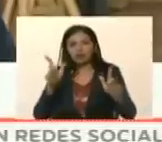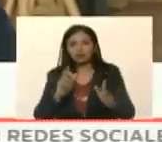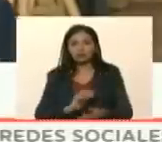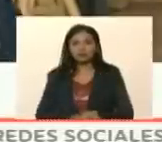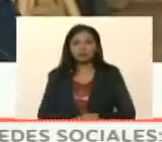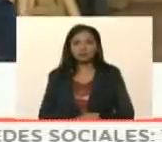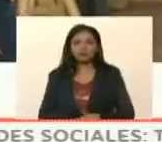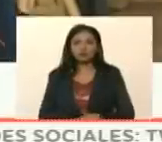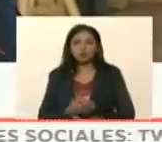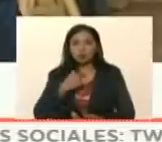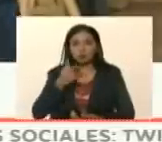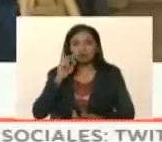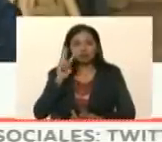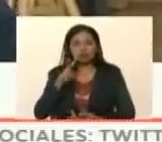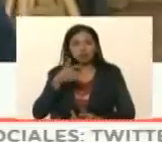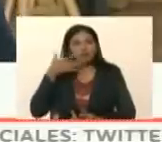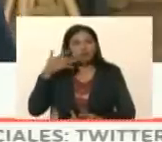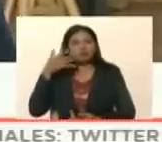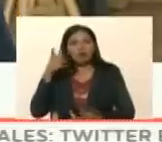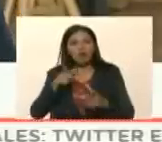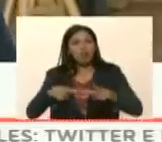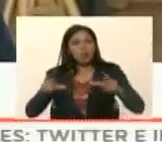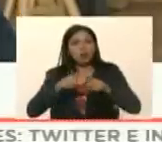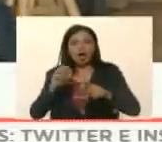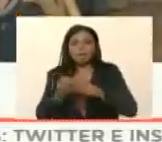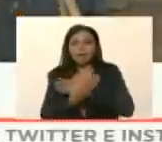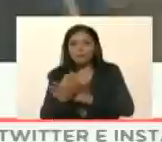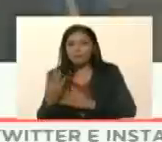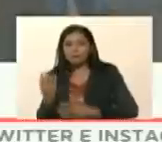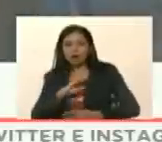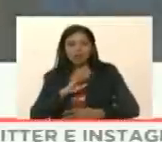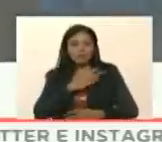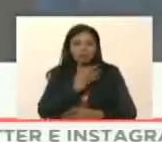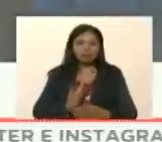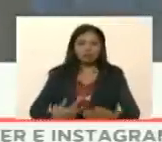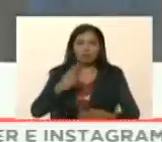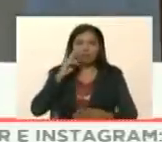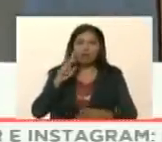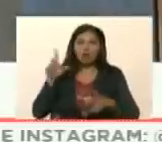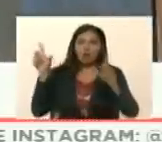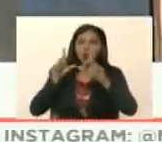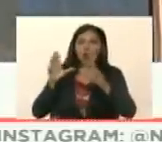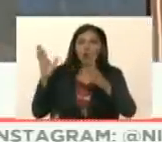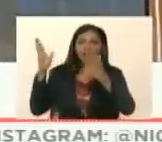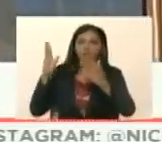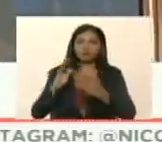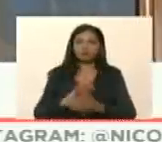Siempre admiro mucho en este salón Simón Bolívar del Palacio Presidencial este cuadro que está aquí.